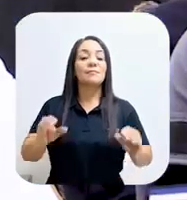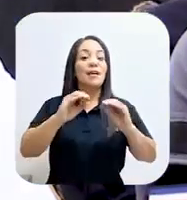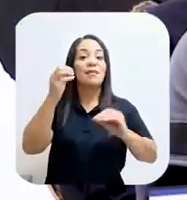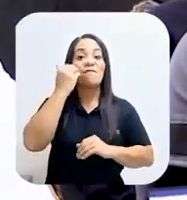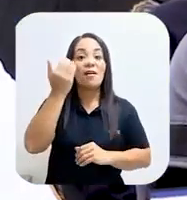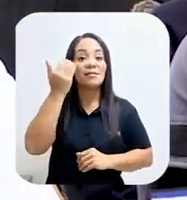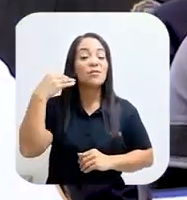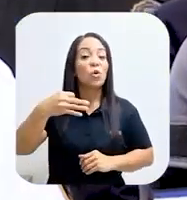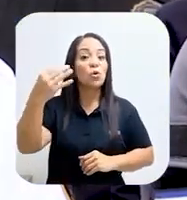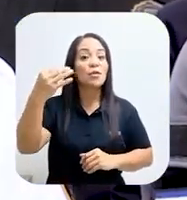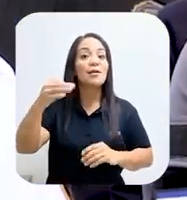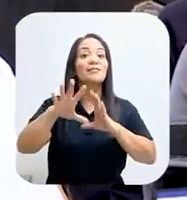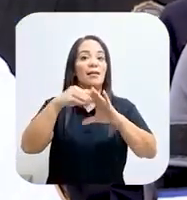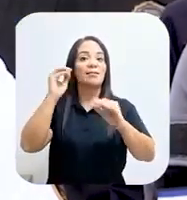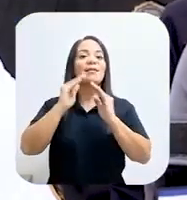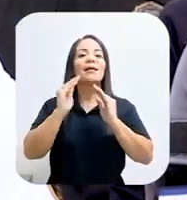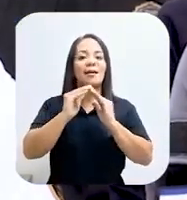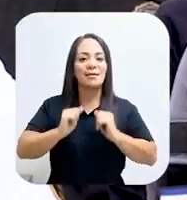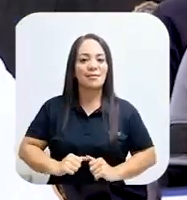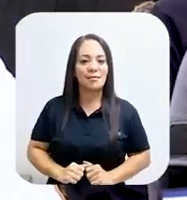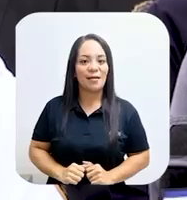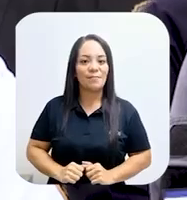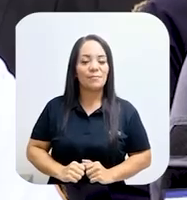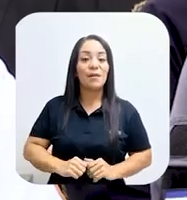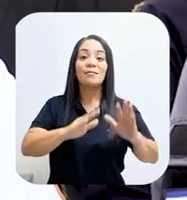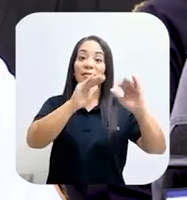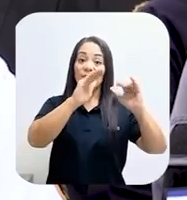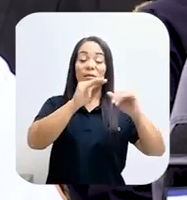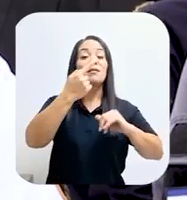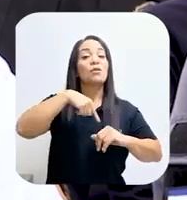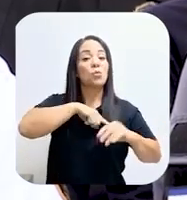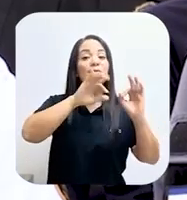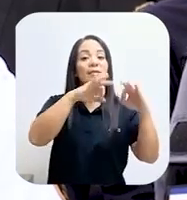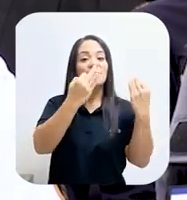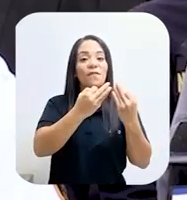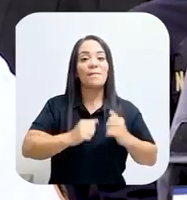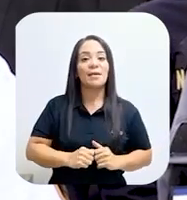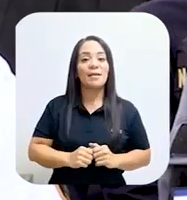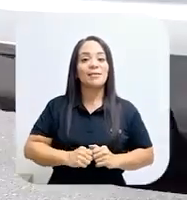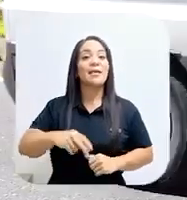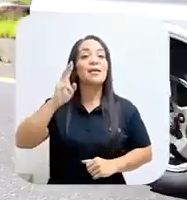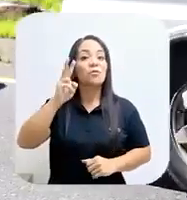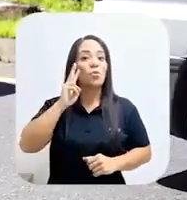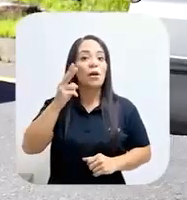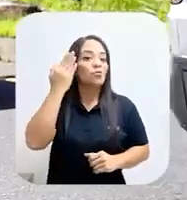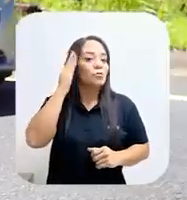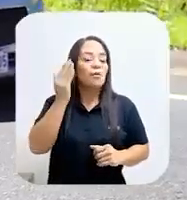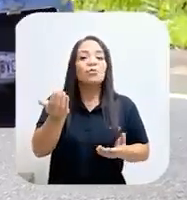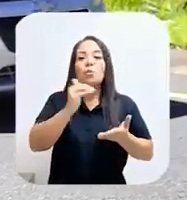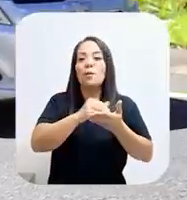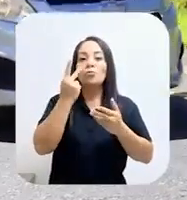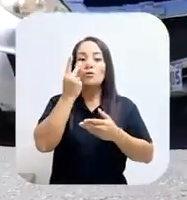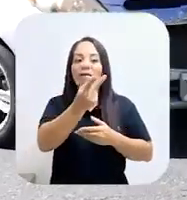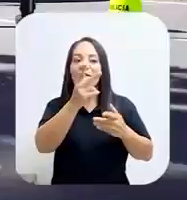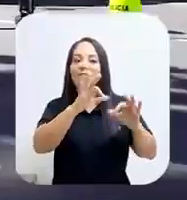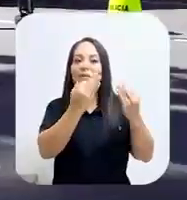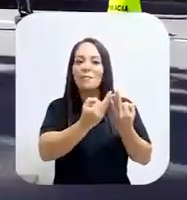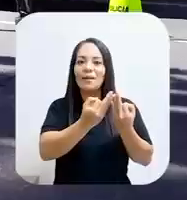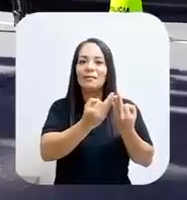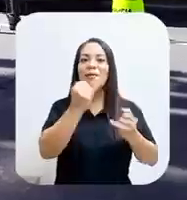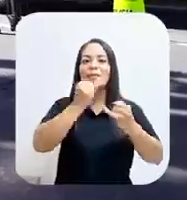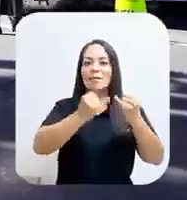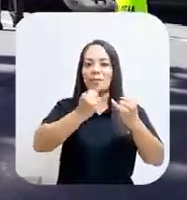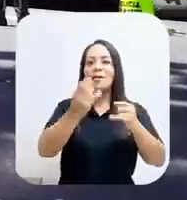No es nada fácil salir todos los días de la casa y despedirnos de nuestras familias, ignorando si volveremos a verlos al